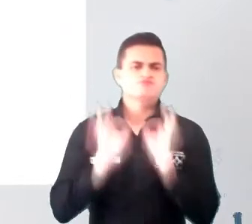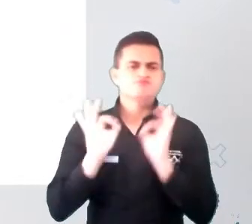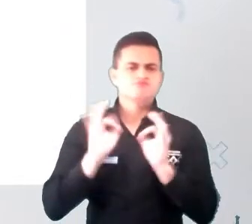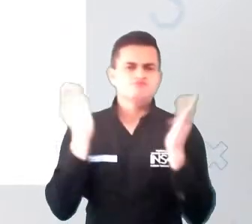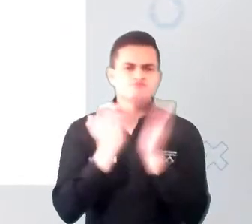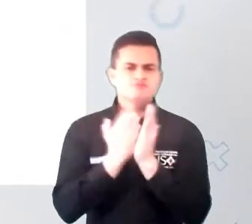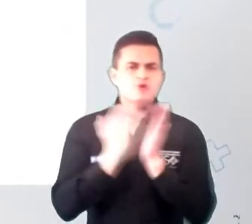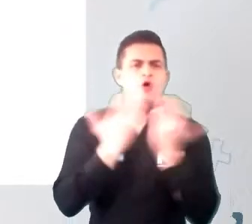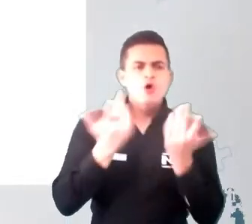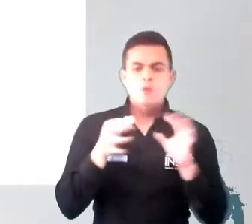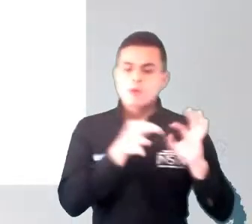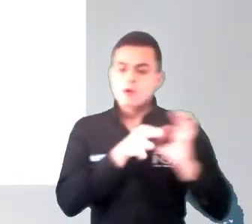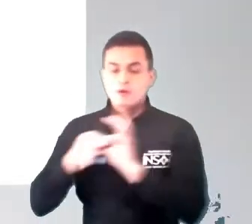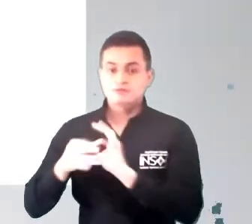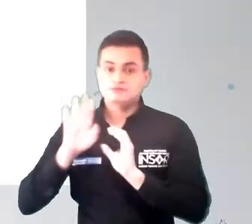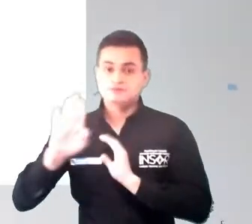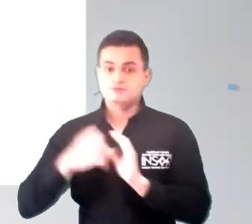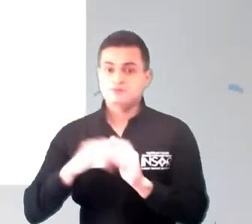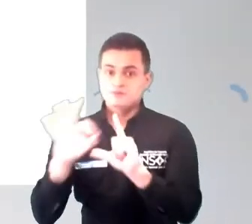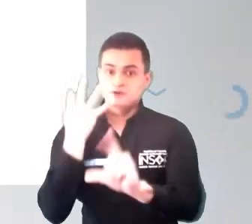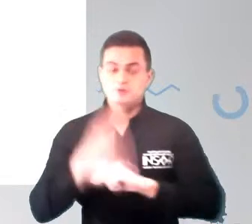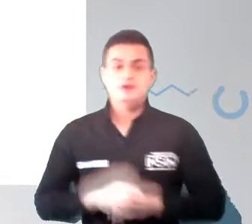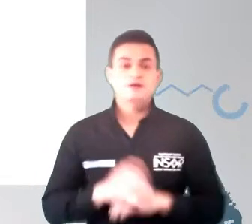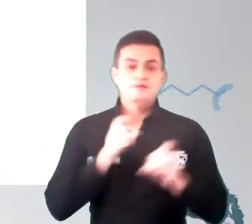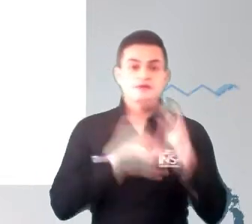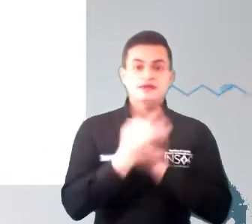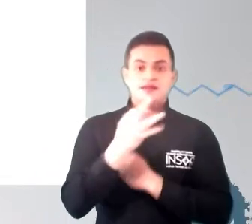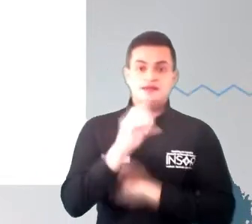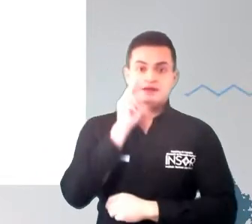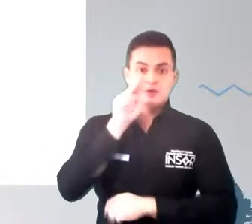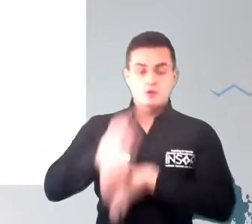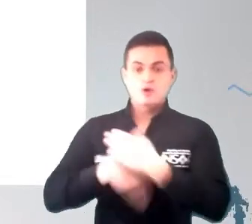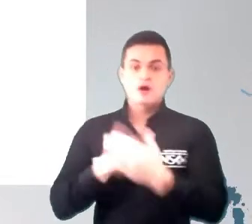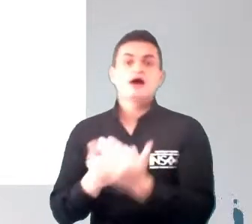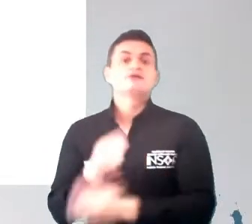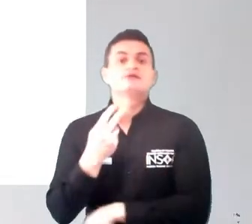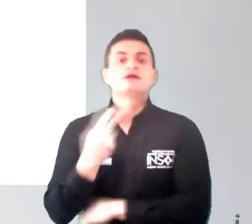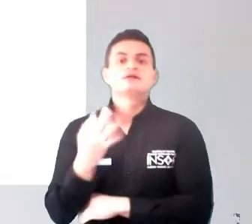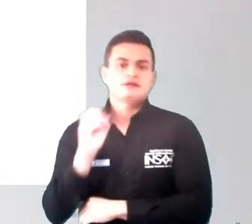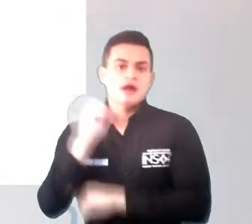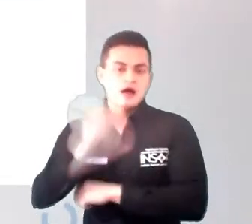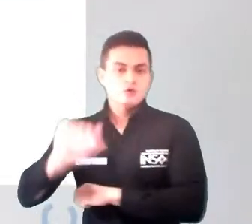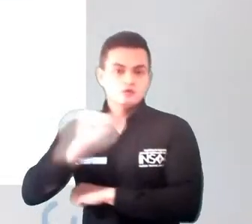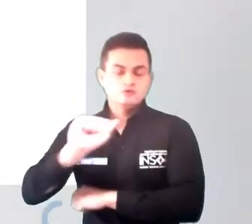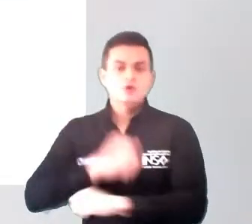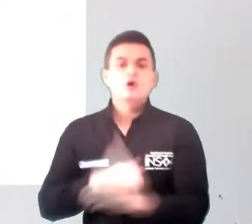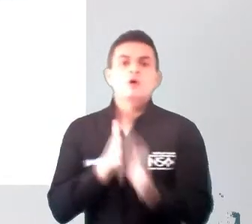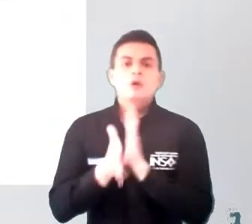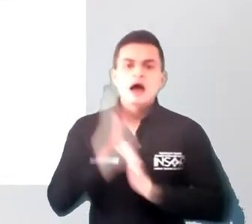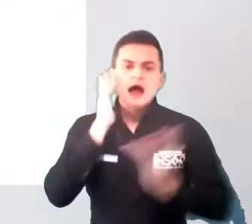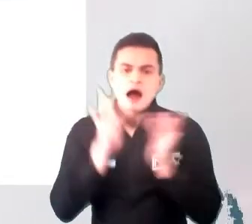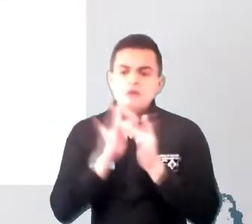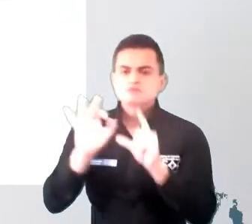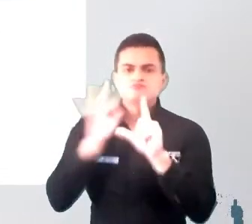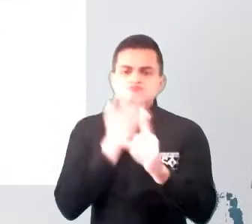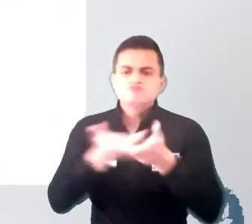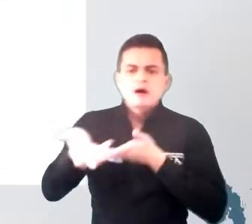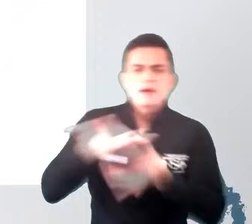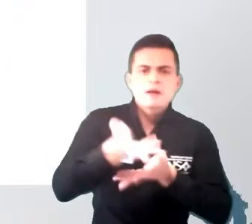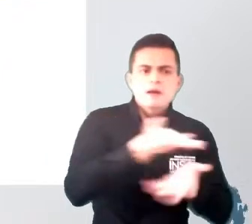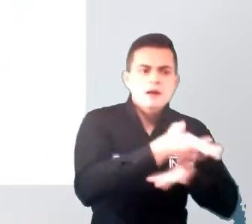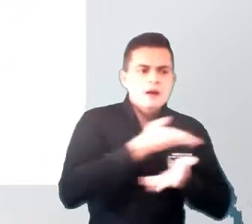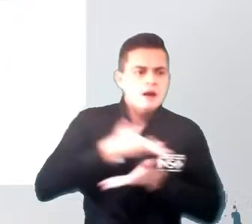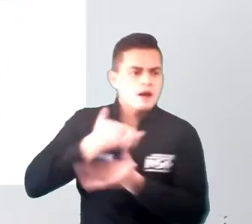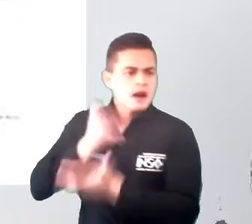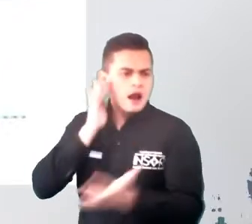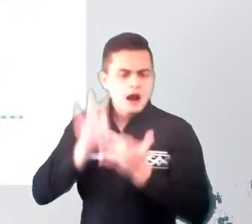digitales. Del 30 de junio al 27 de agosto, compartiremos en línea mediante talleres y plenarias saberes